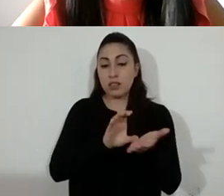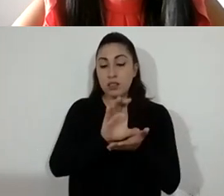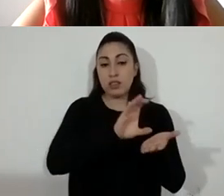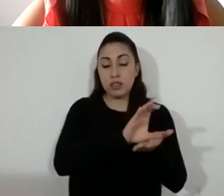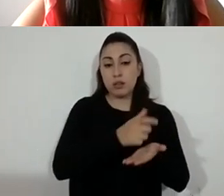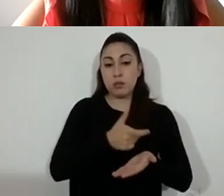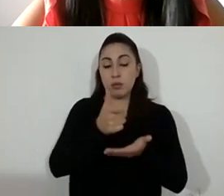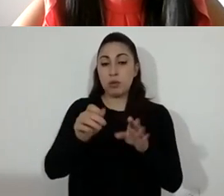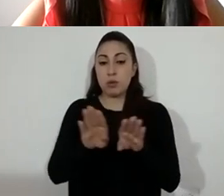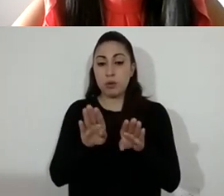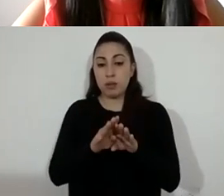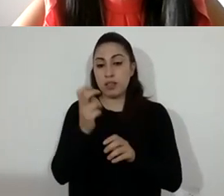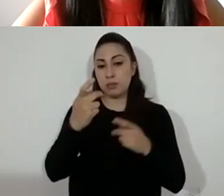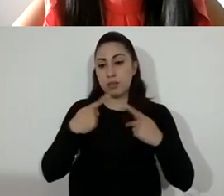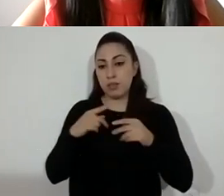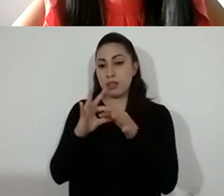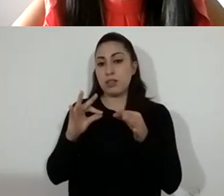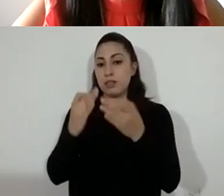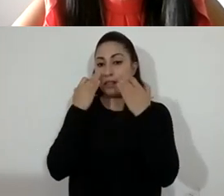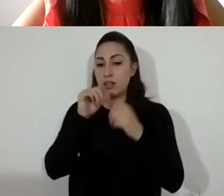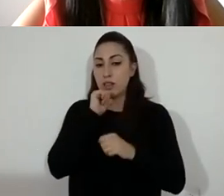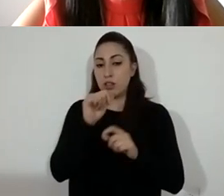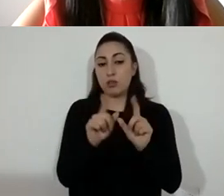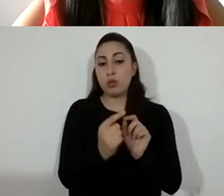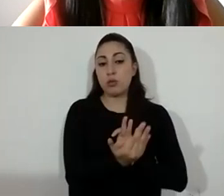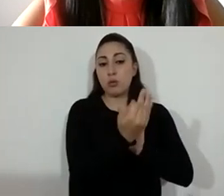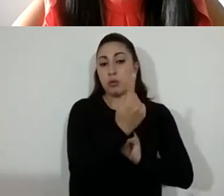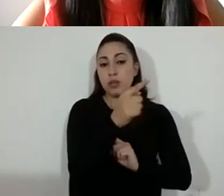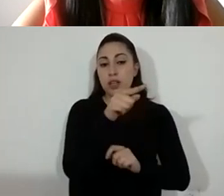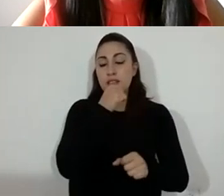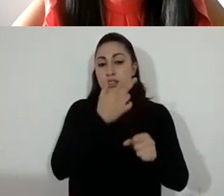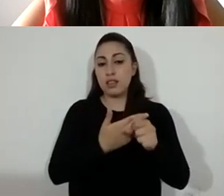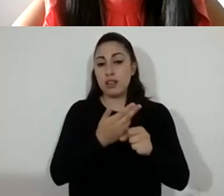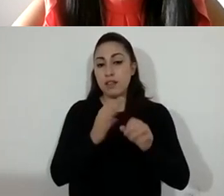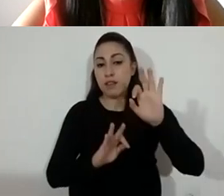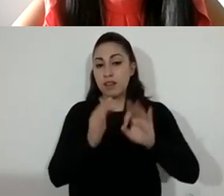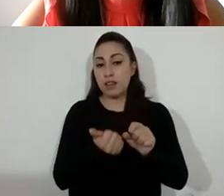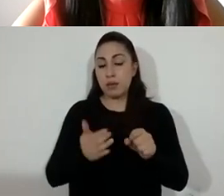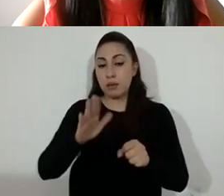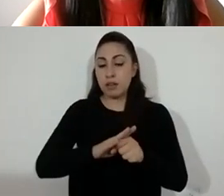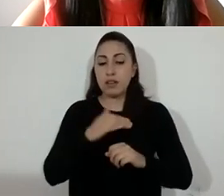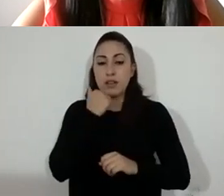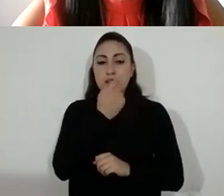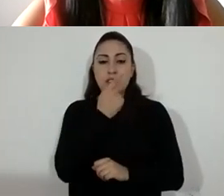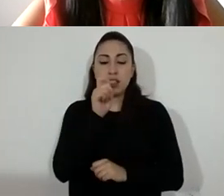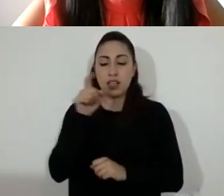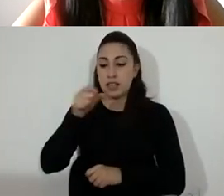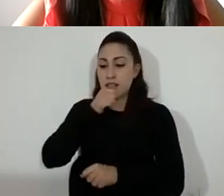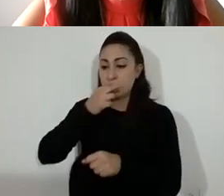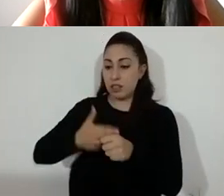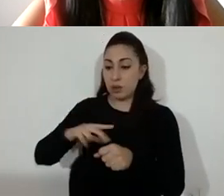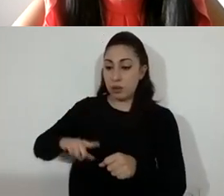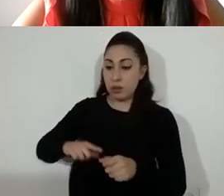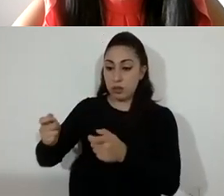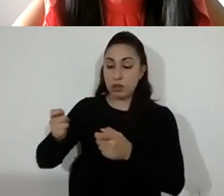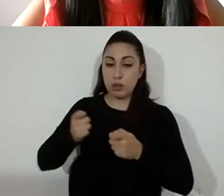no. Tendrá que justificar a la Secretaría de Finanzas. Es decir, la Secretaría de Gobierno nos manda